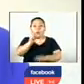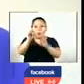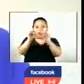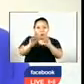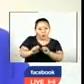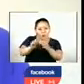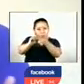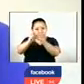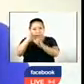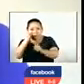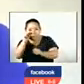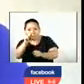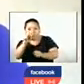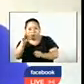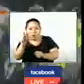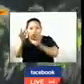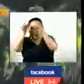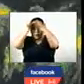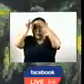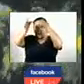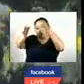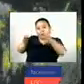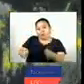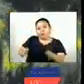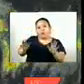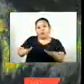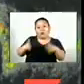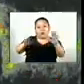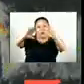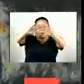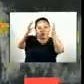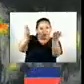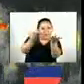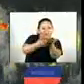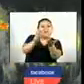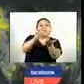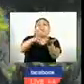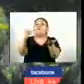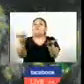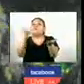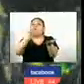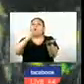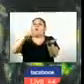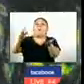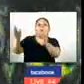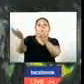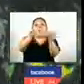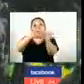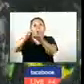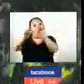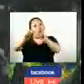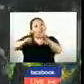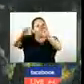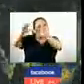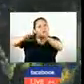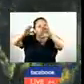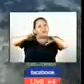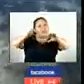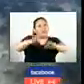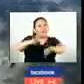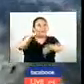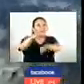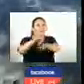a las personas que están tomando decisiones cómo nuestro planeta funciona y cómo estos huracanes o tormentas se van desarrollando durante la